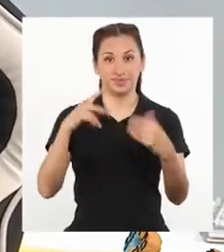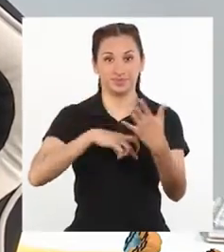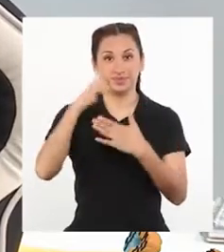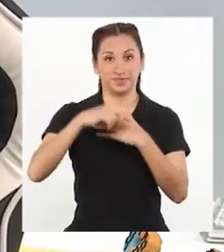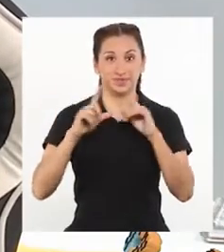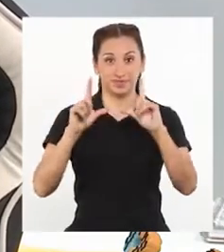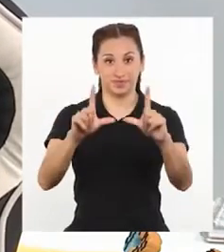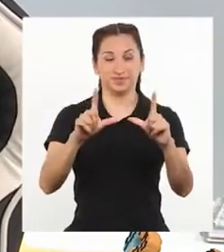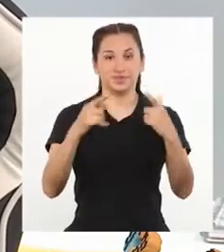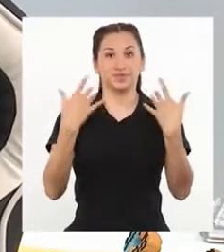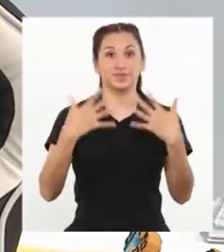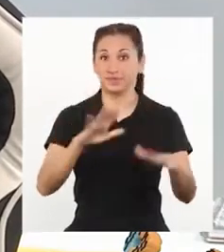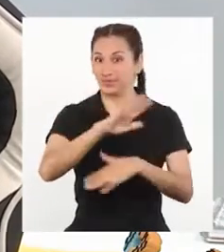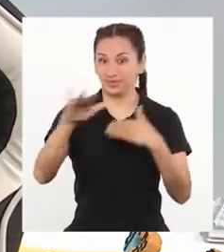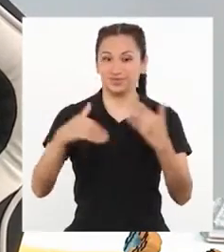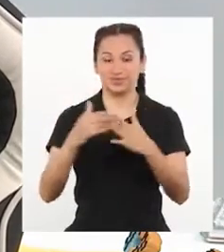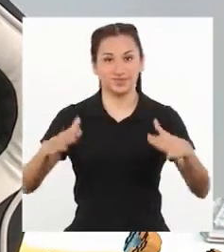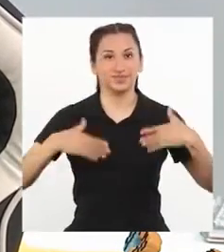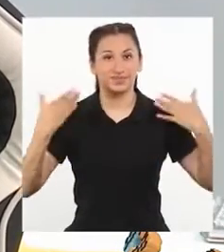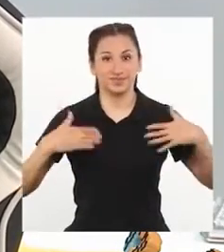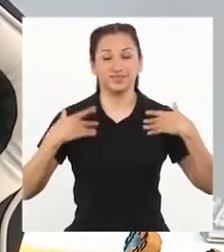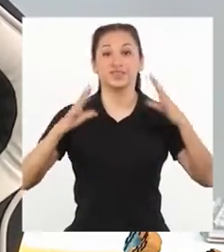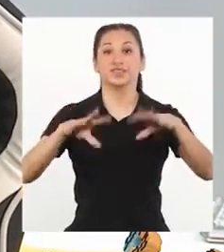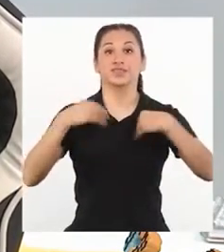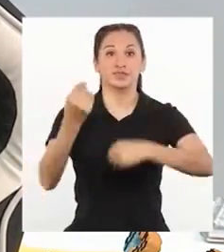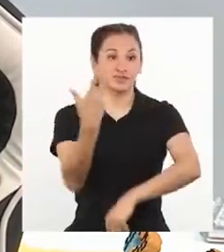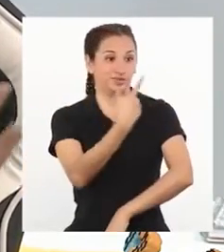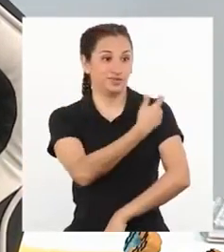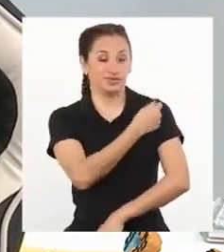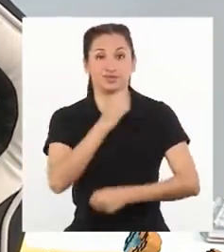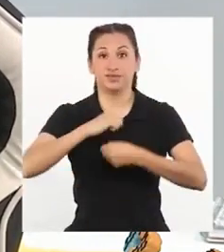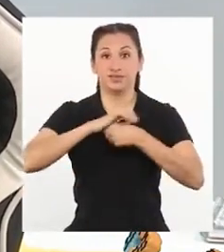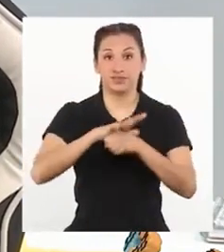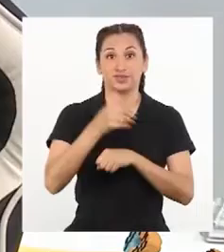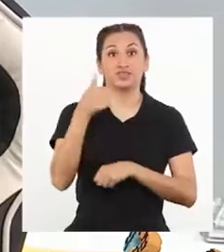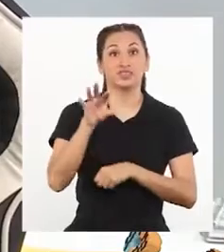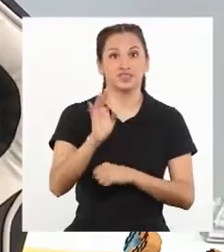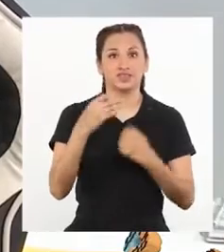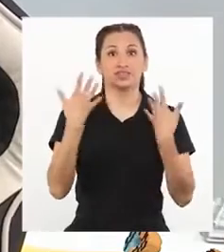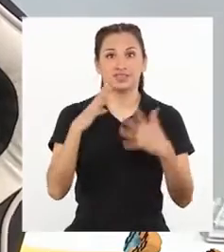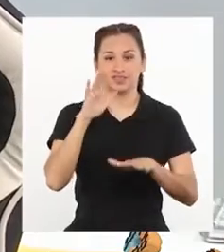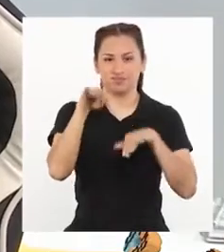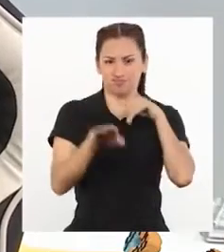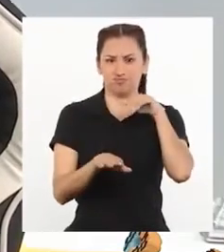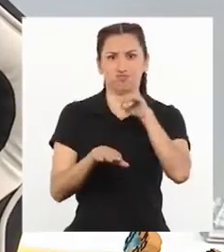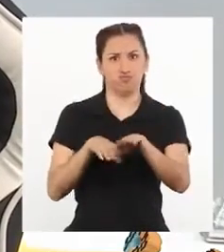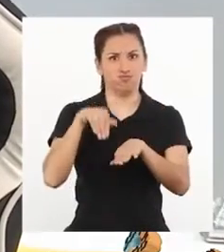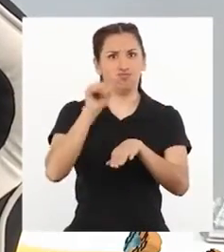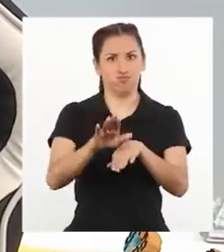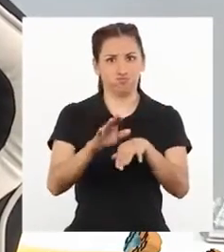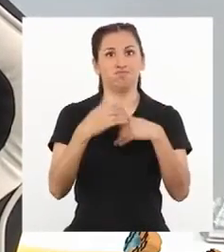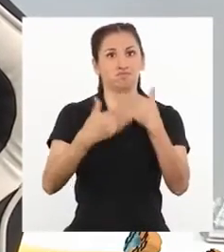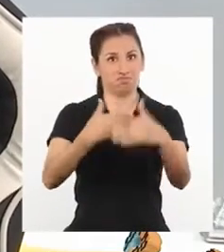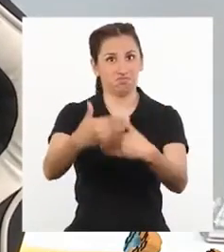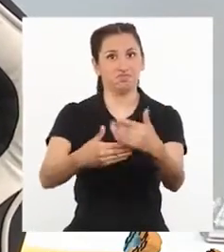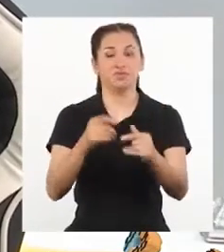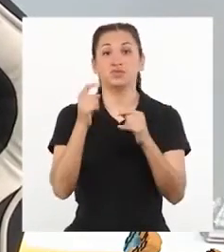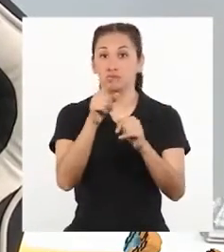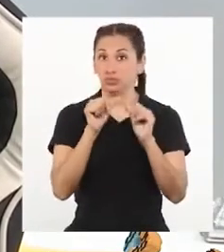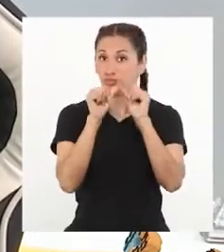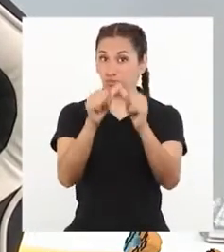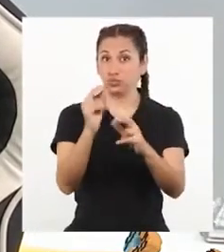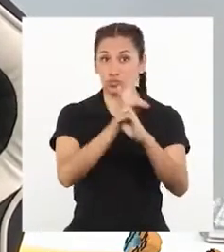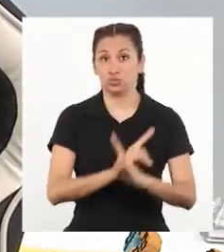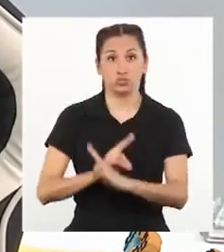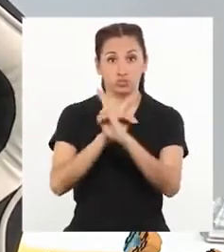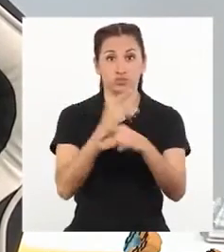Seguimos en el programa y estamos contentas y contentos porque la vacunación contra la COVID-19 sigue a paso firme. Sigamos